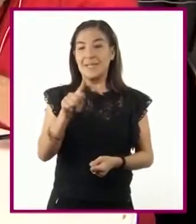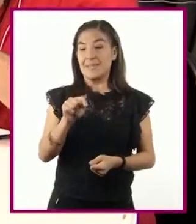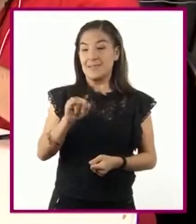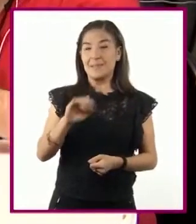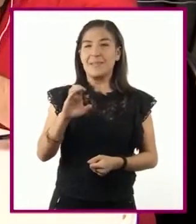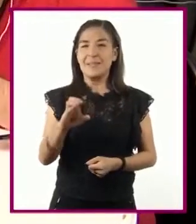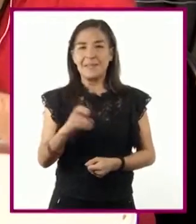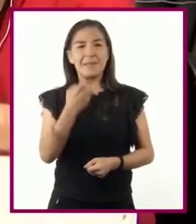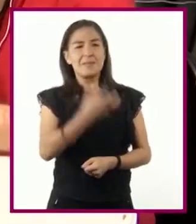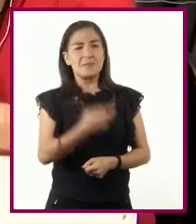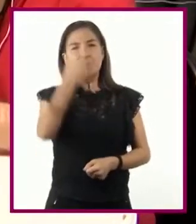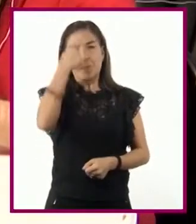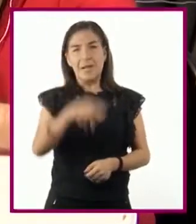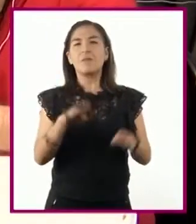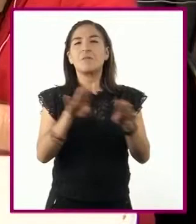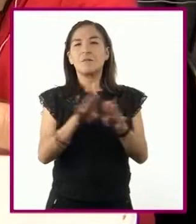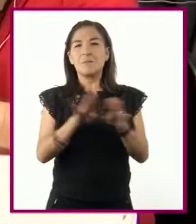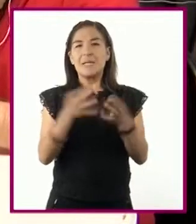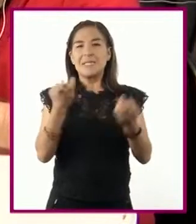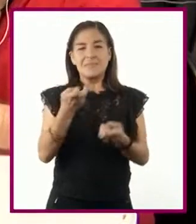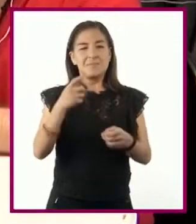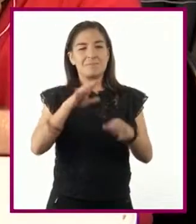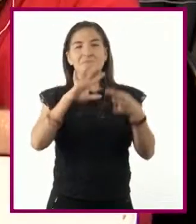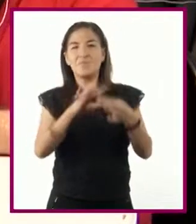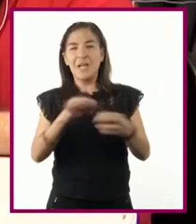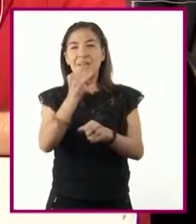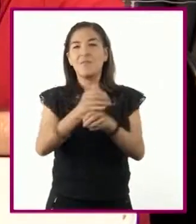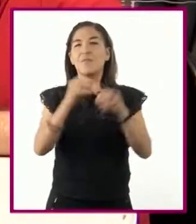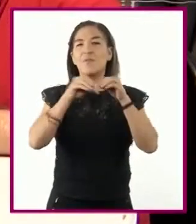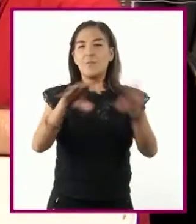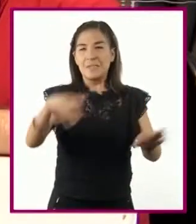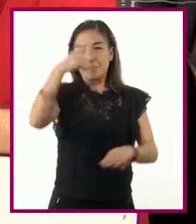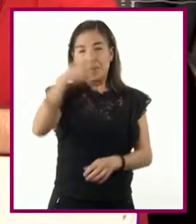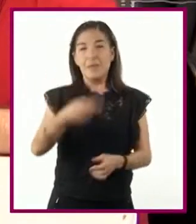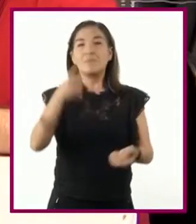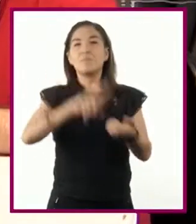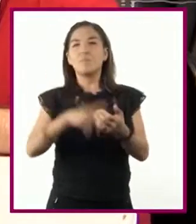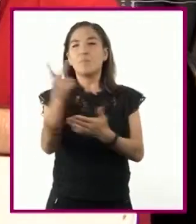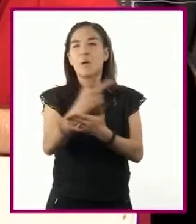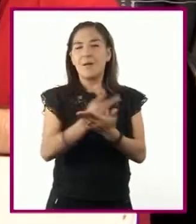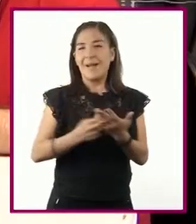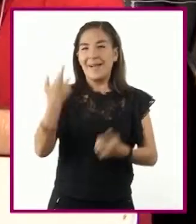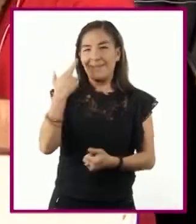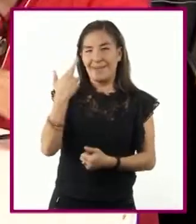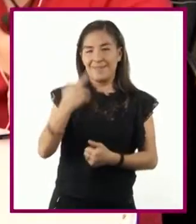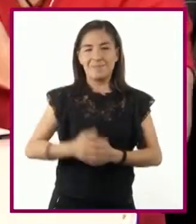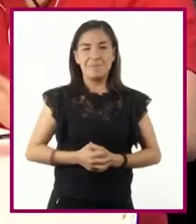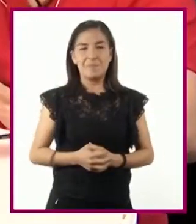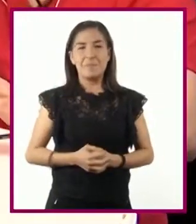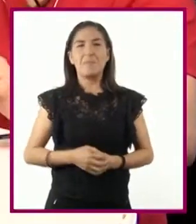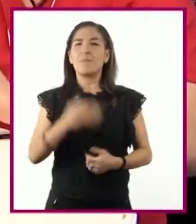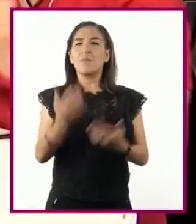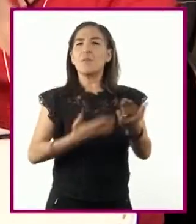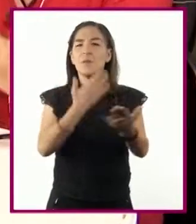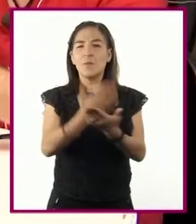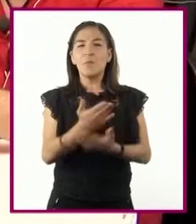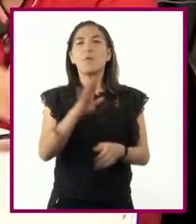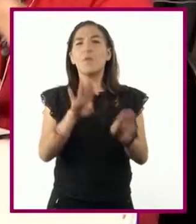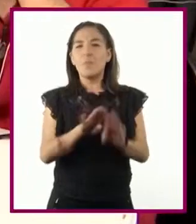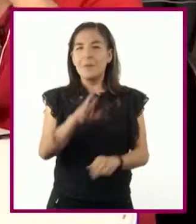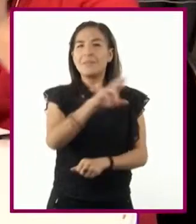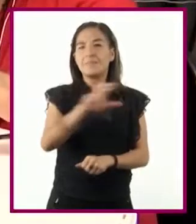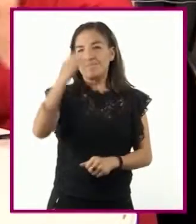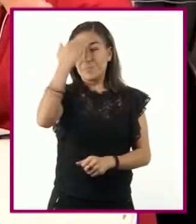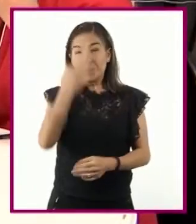TIC como fuentes y medios de información al producir un programa de radio, con el propósito de reconocer